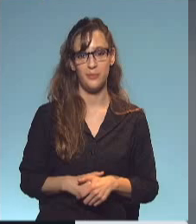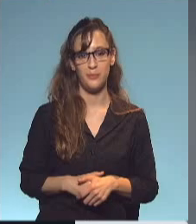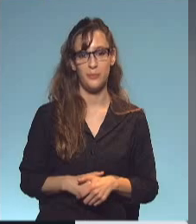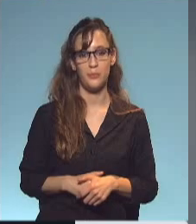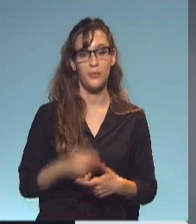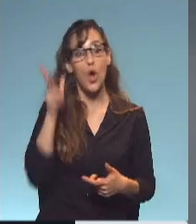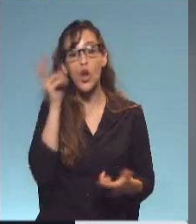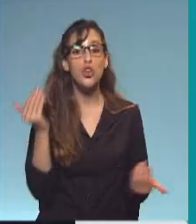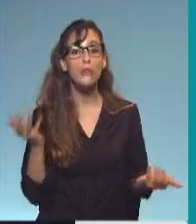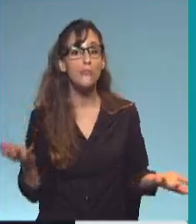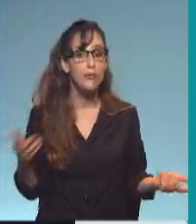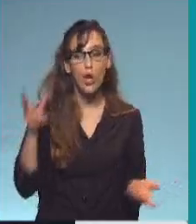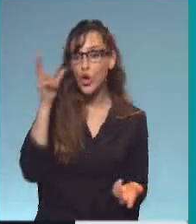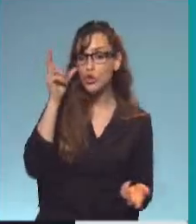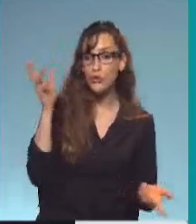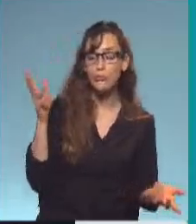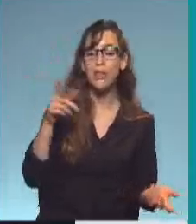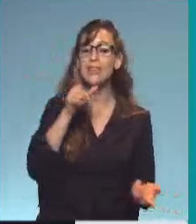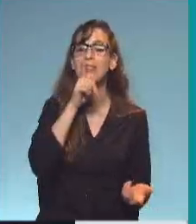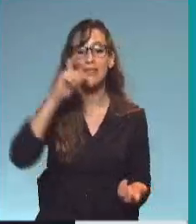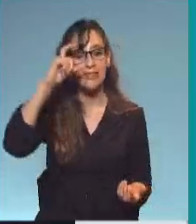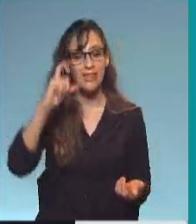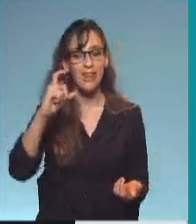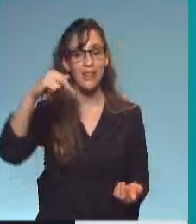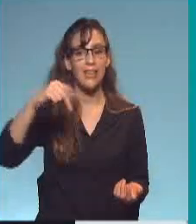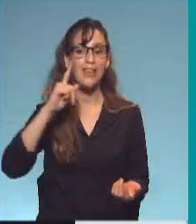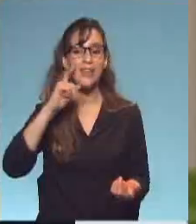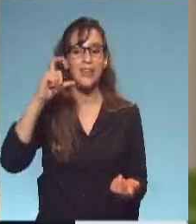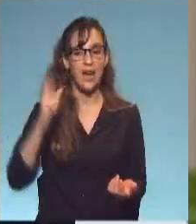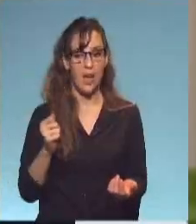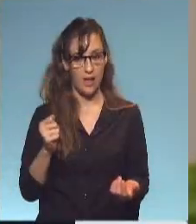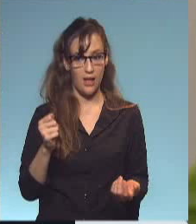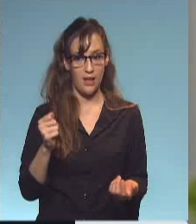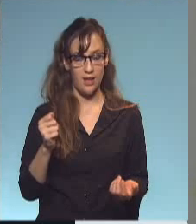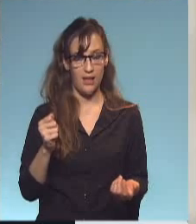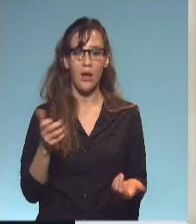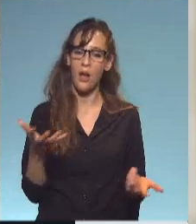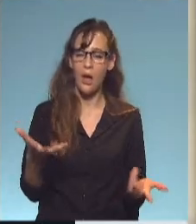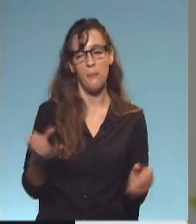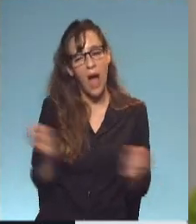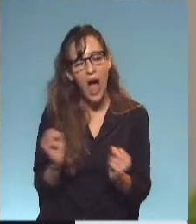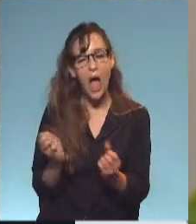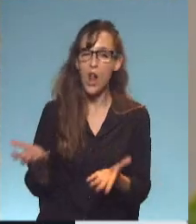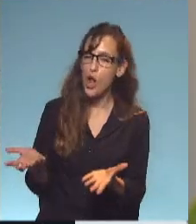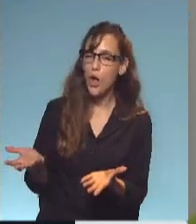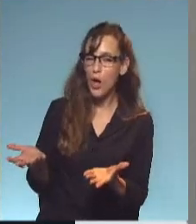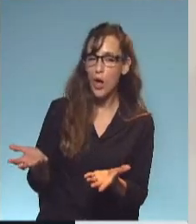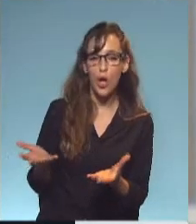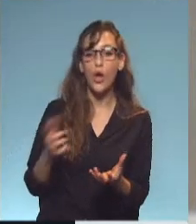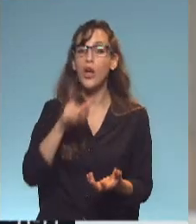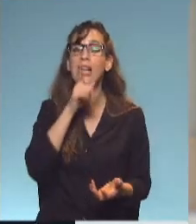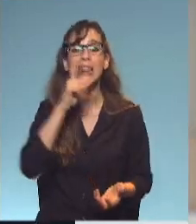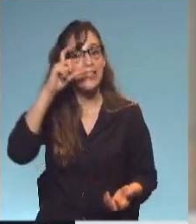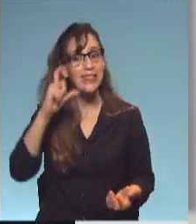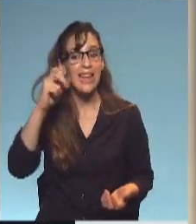Bien, ocho. Ocho. Técnica. Técnica. Qué técnica, malo que no sos. Pero objeto, bueno, Sergio. Técnica, no es